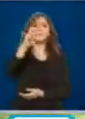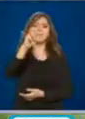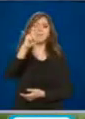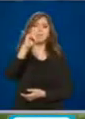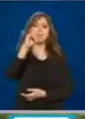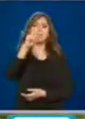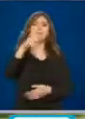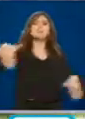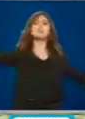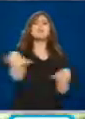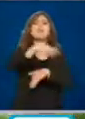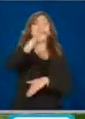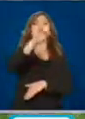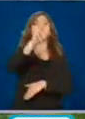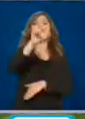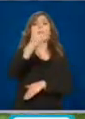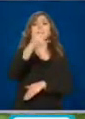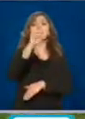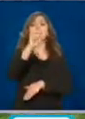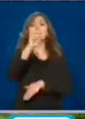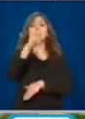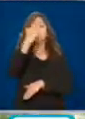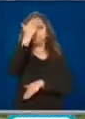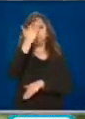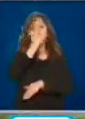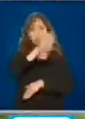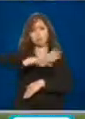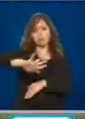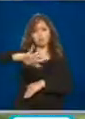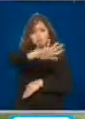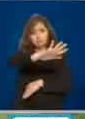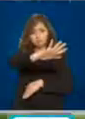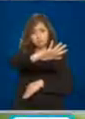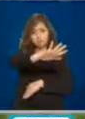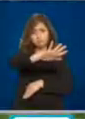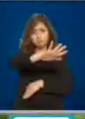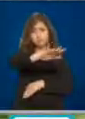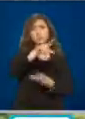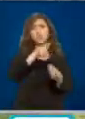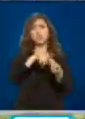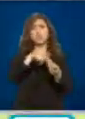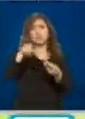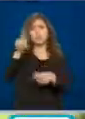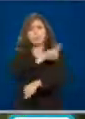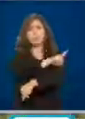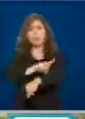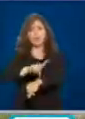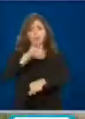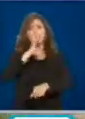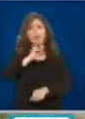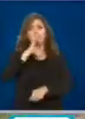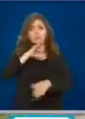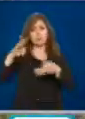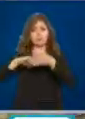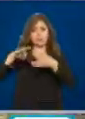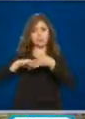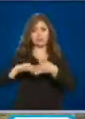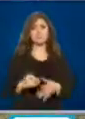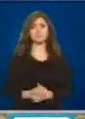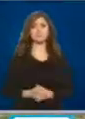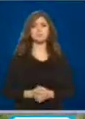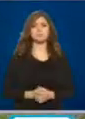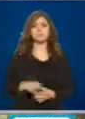altura de Fray Servando Teresa de Mier, allá en lo que es la delegación Venustiano Carranza.